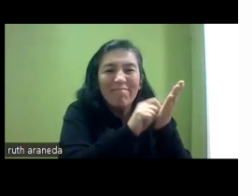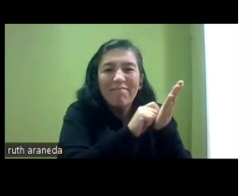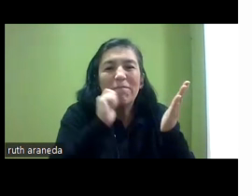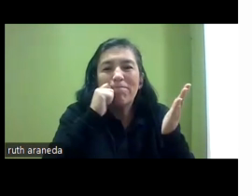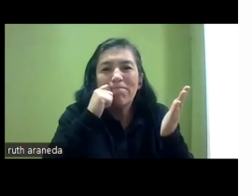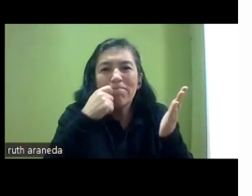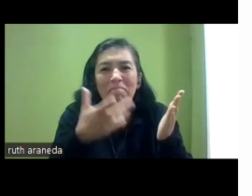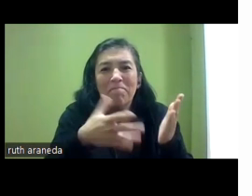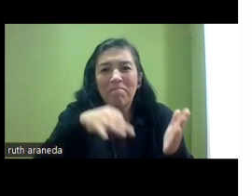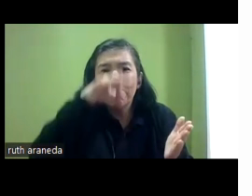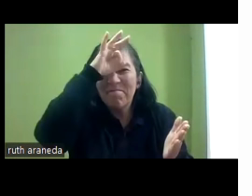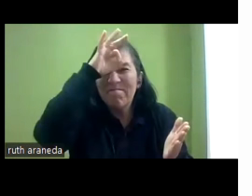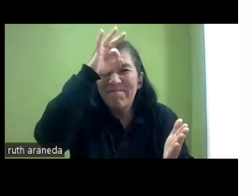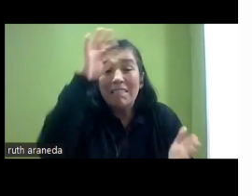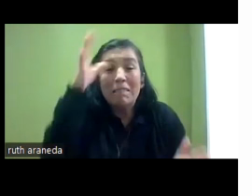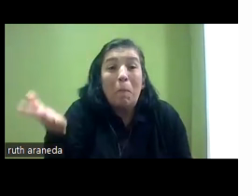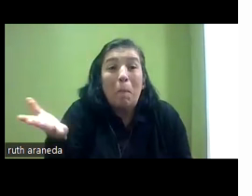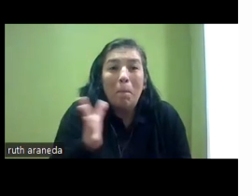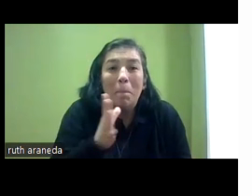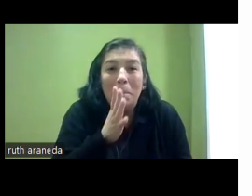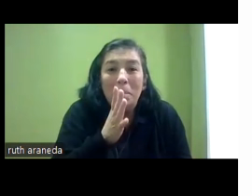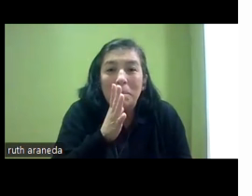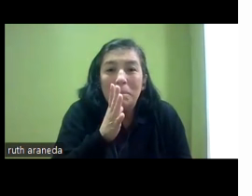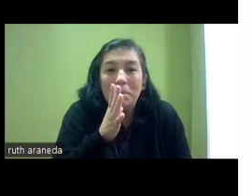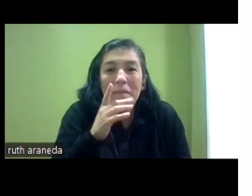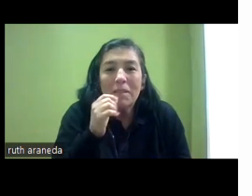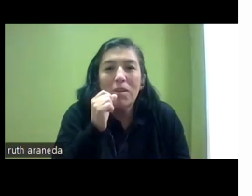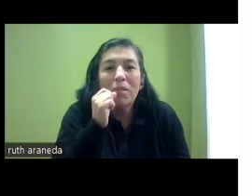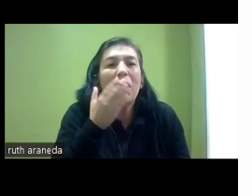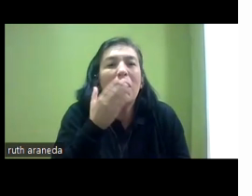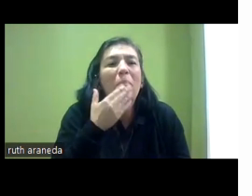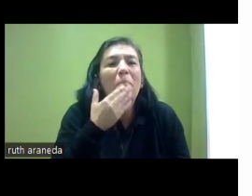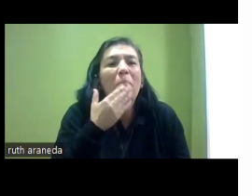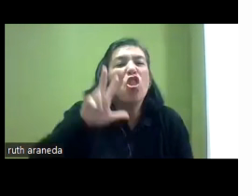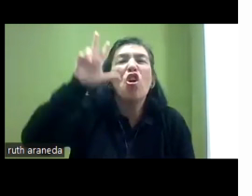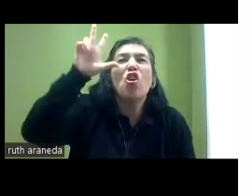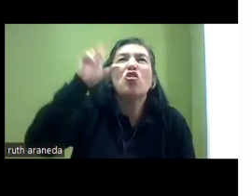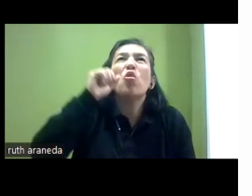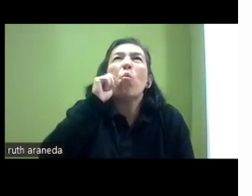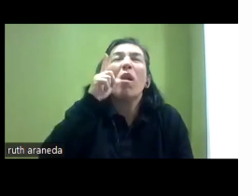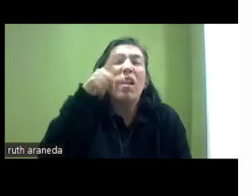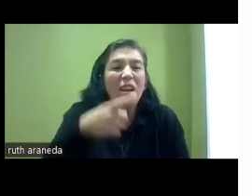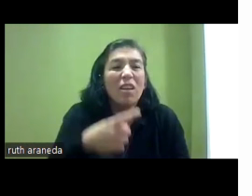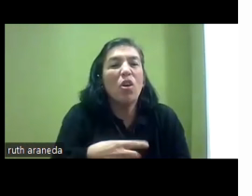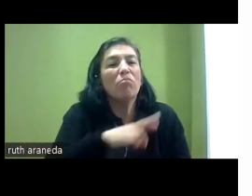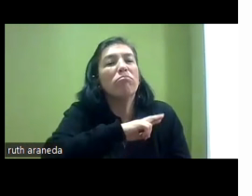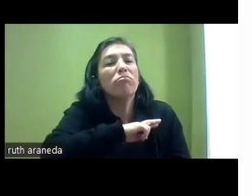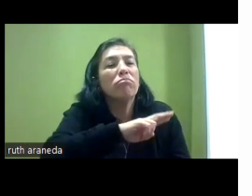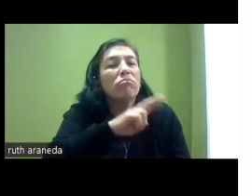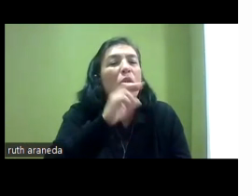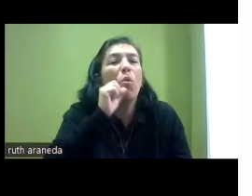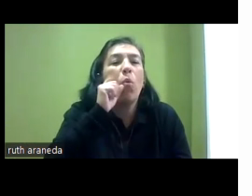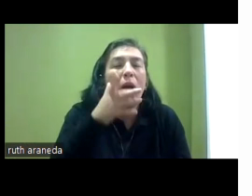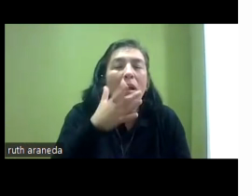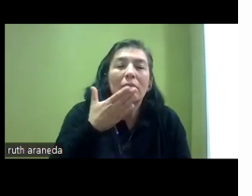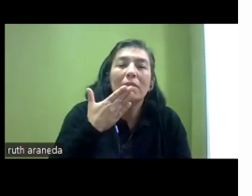enigmas. ¿Cuáles eran las divinidades, en qué creían, cuáles eran las creencias, las